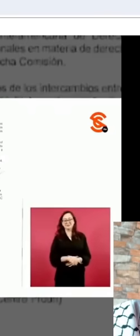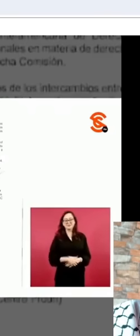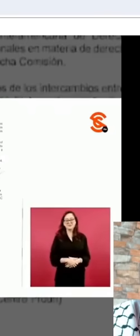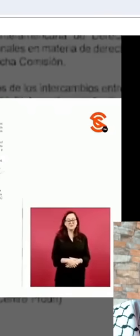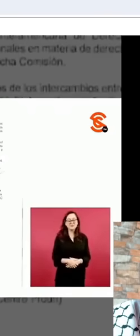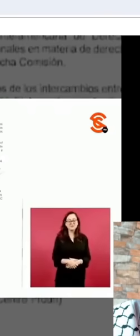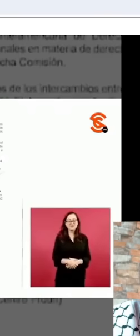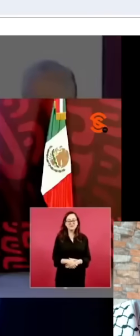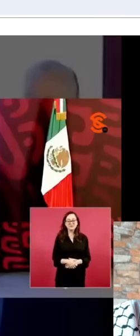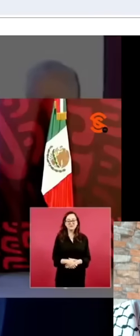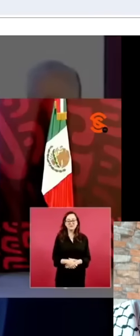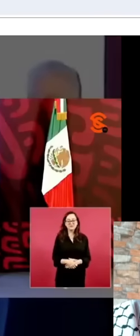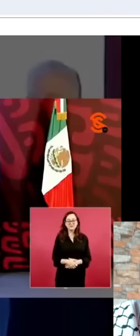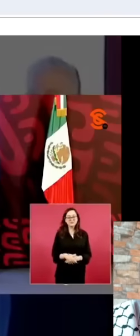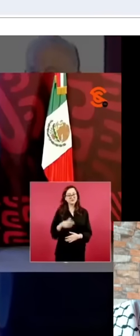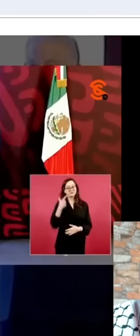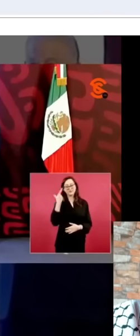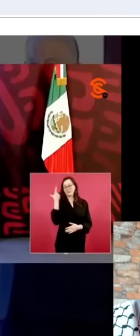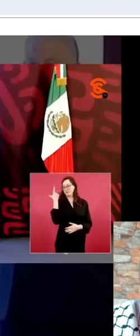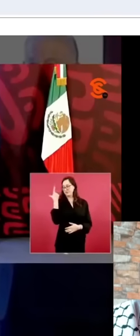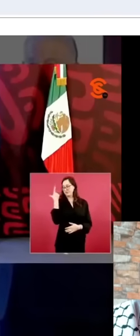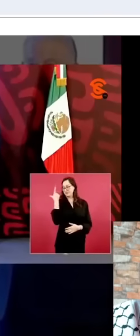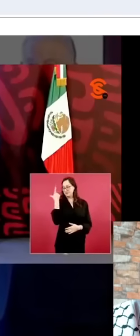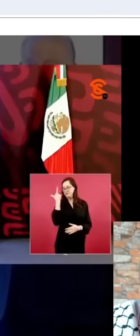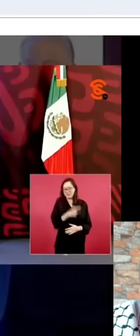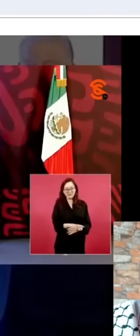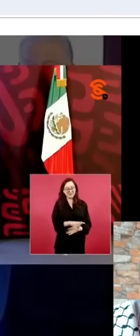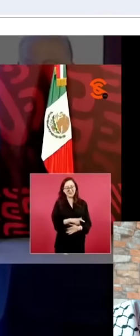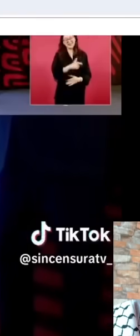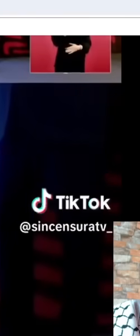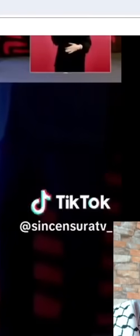fea tan fea que causa